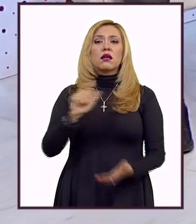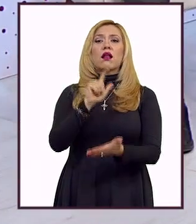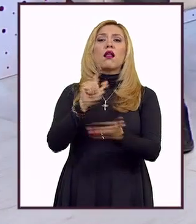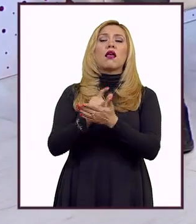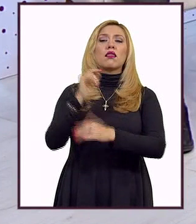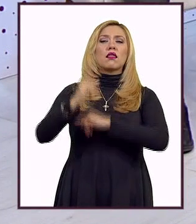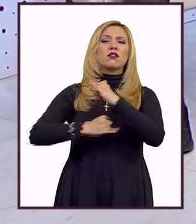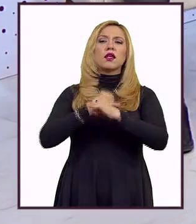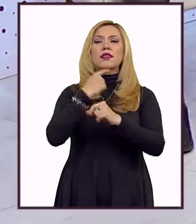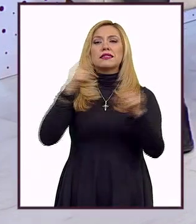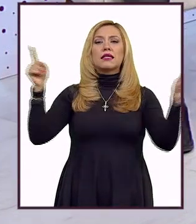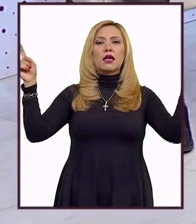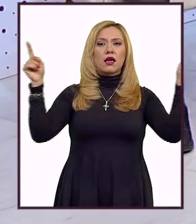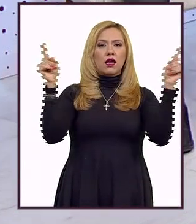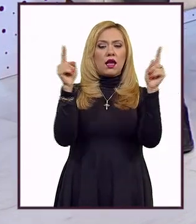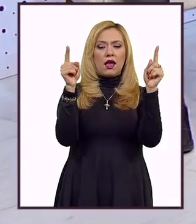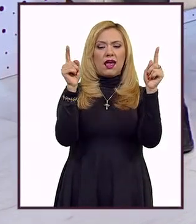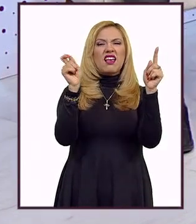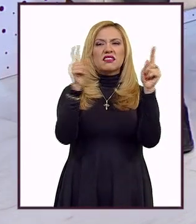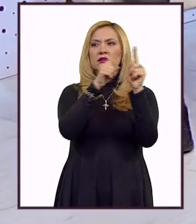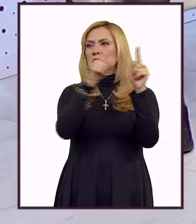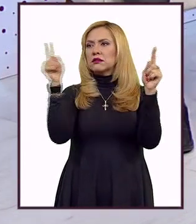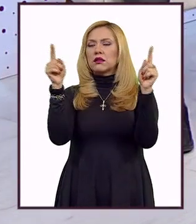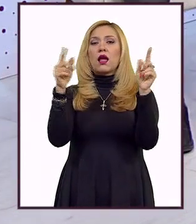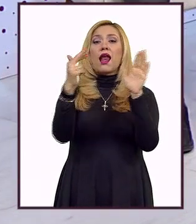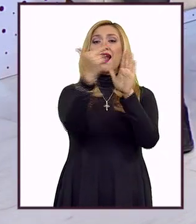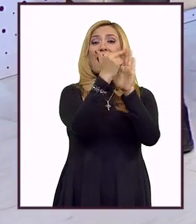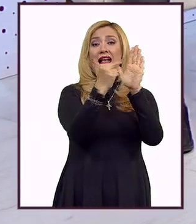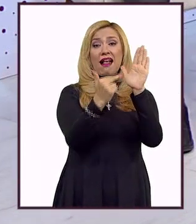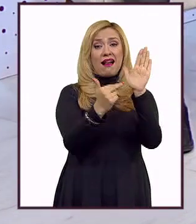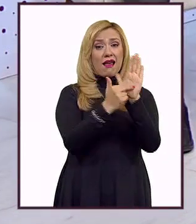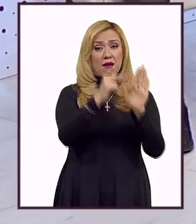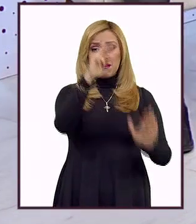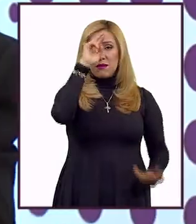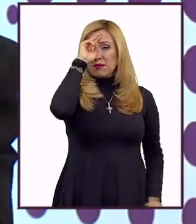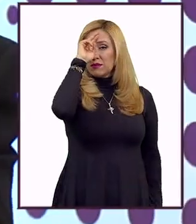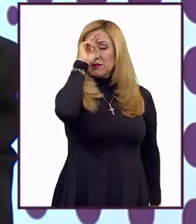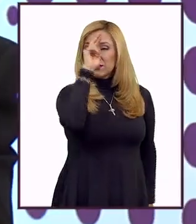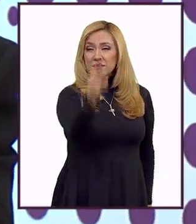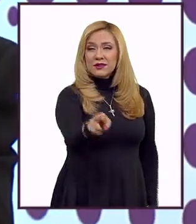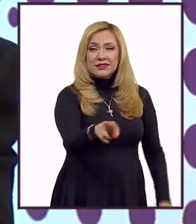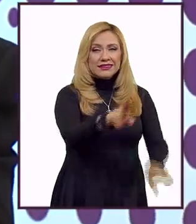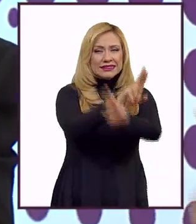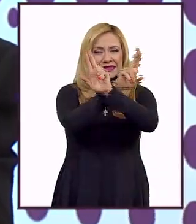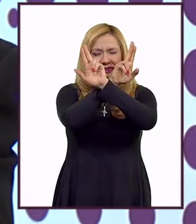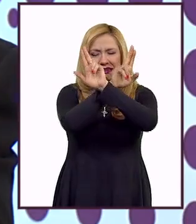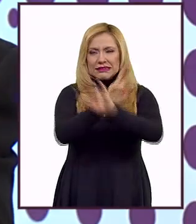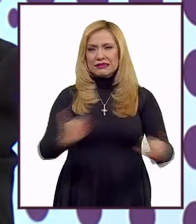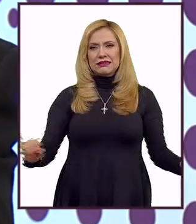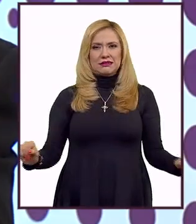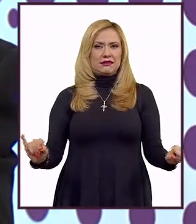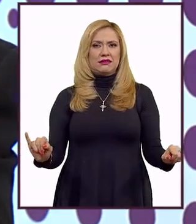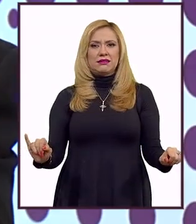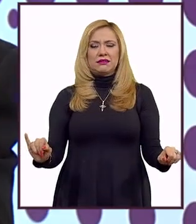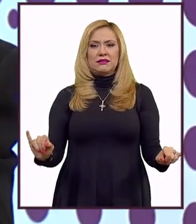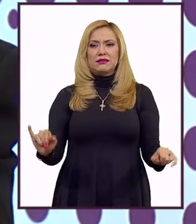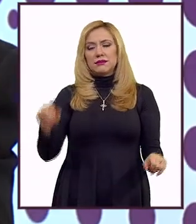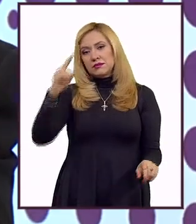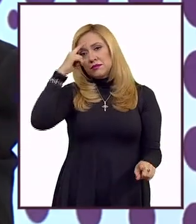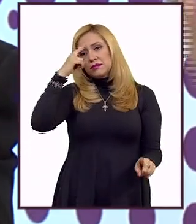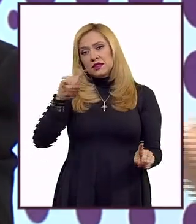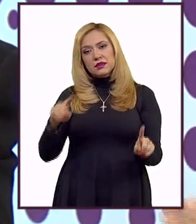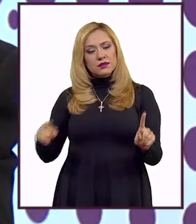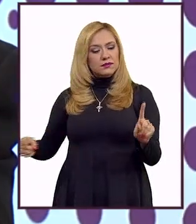regla absoluta, que incluso los propios tratados dicen no se admite ningún tipo de circunstancia por las